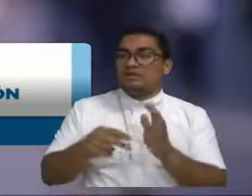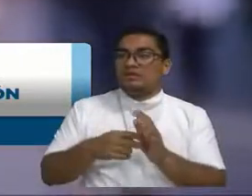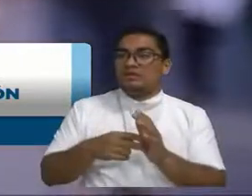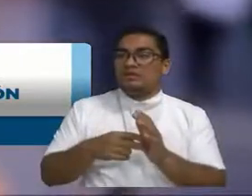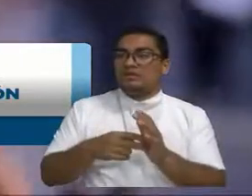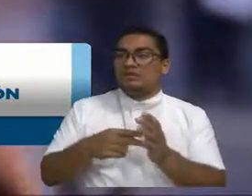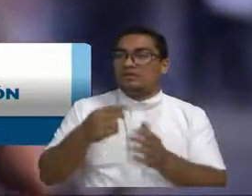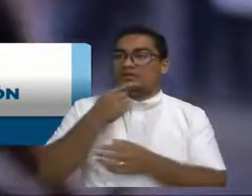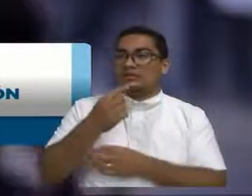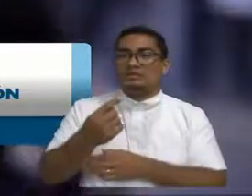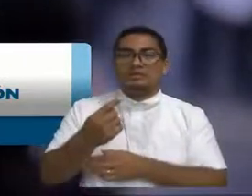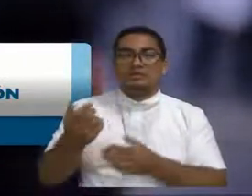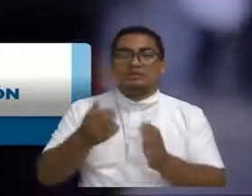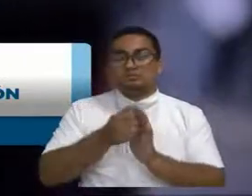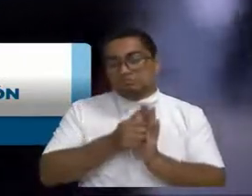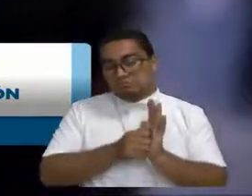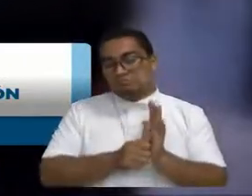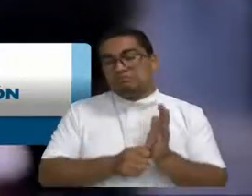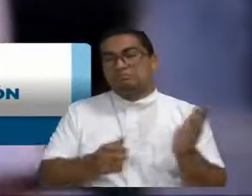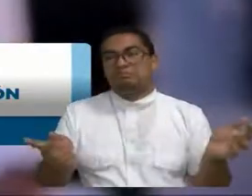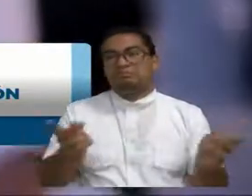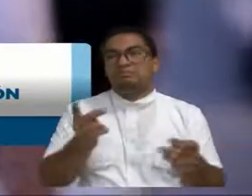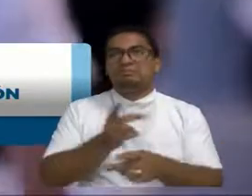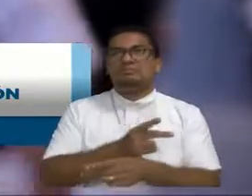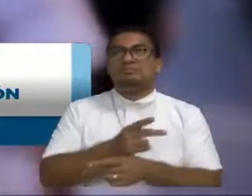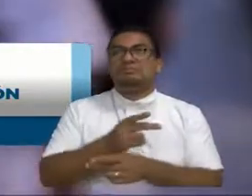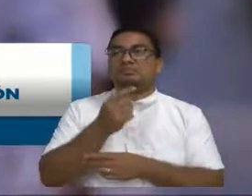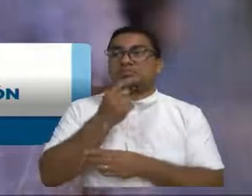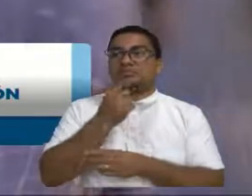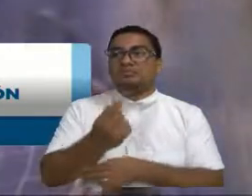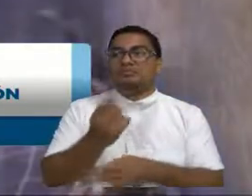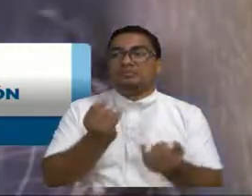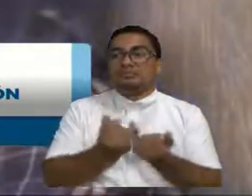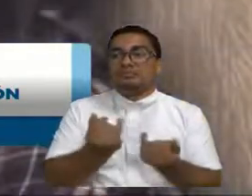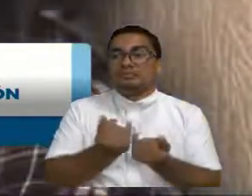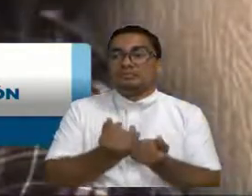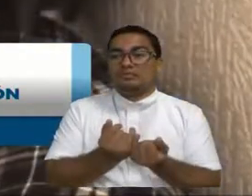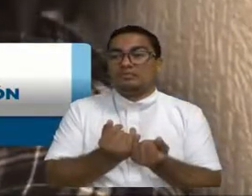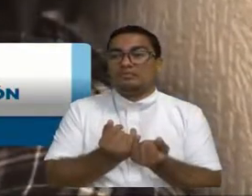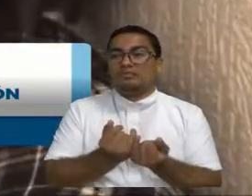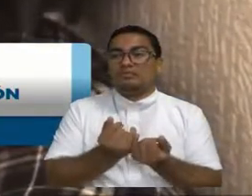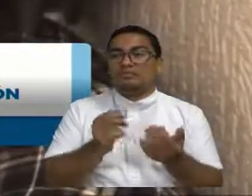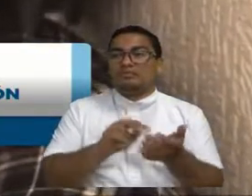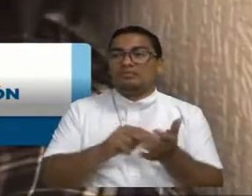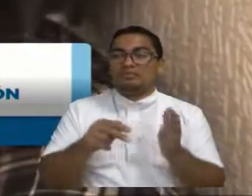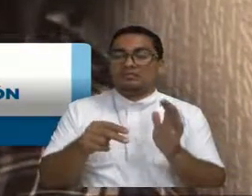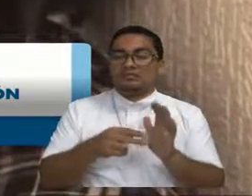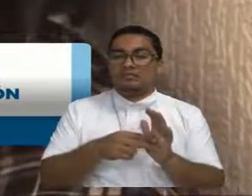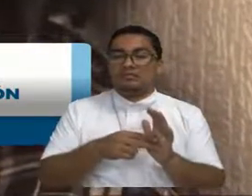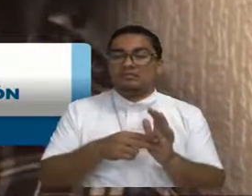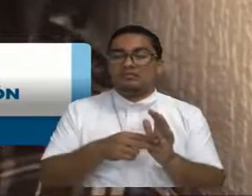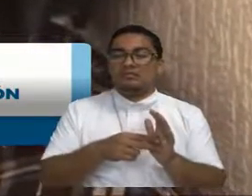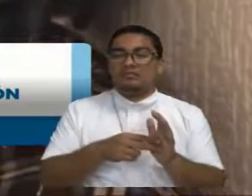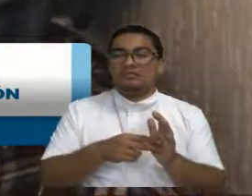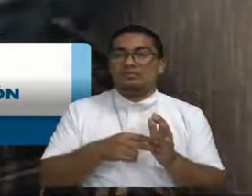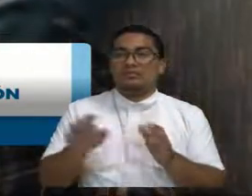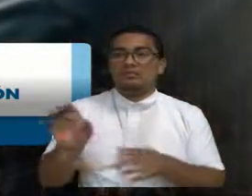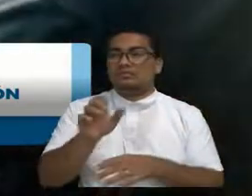síntomas de la depresión van a ir disminuyendo y esto le va a ayudar a ella a no complicarse. Lo otro